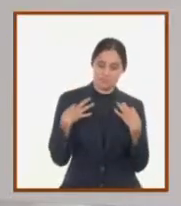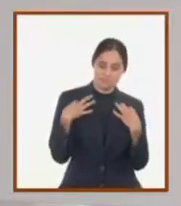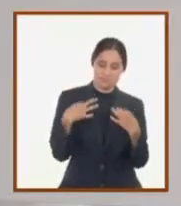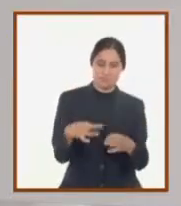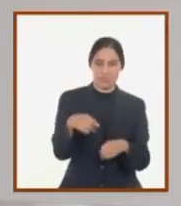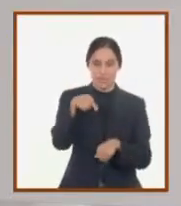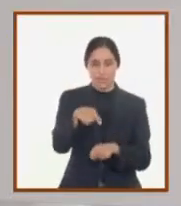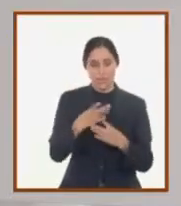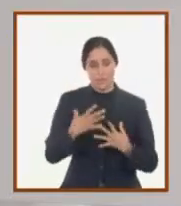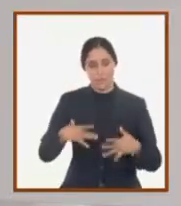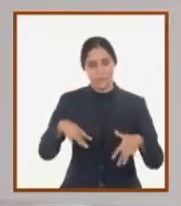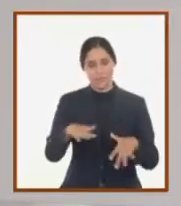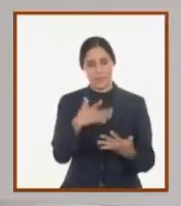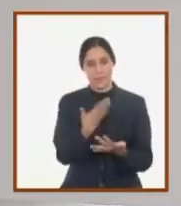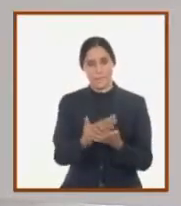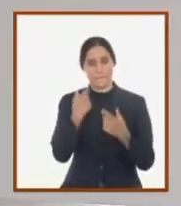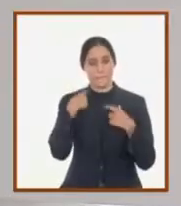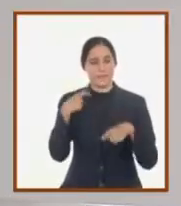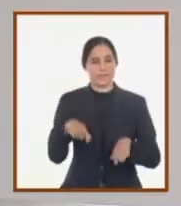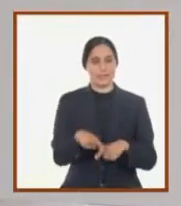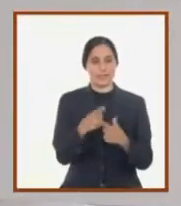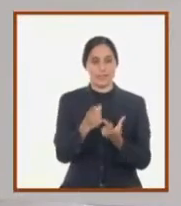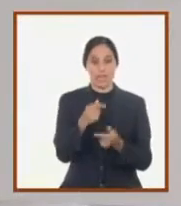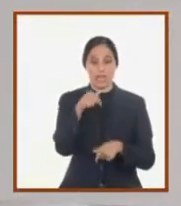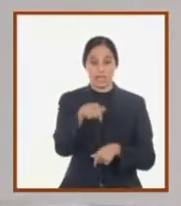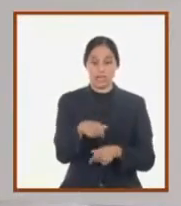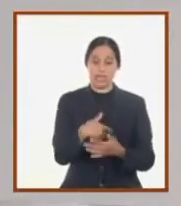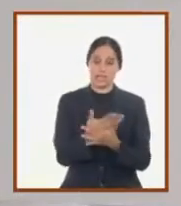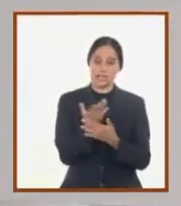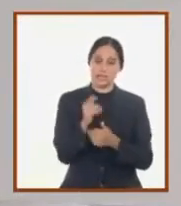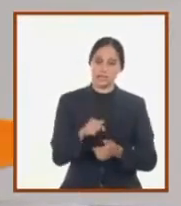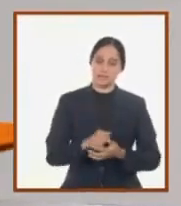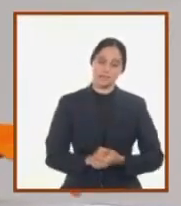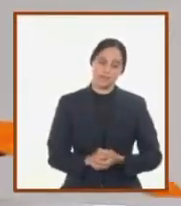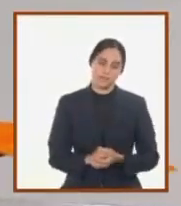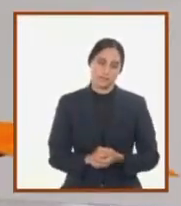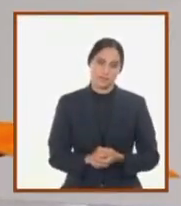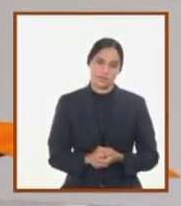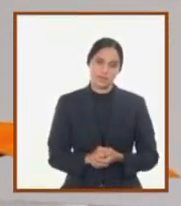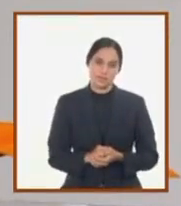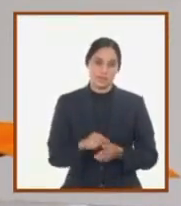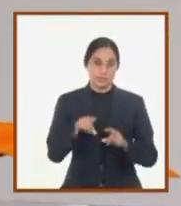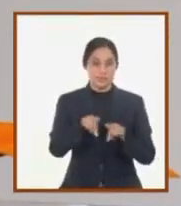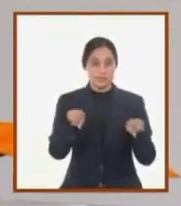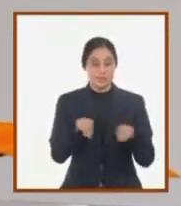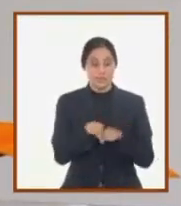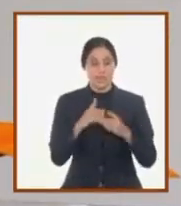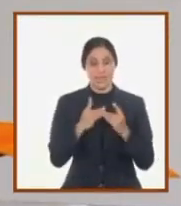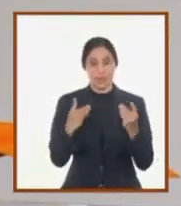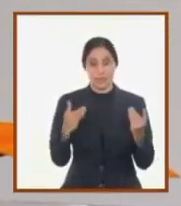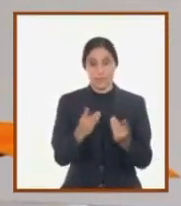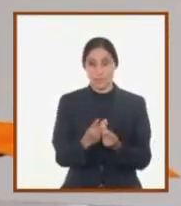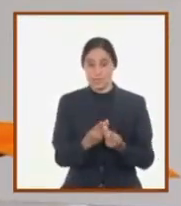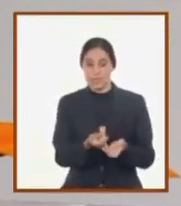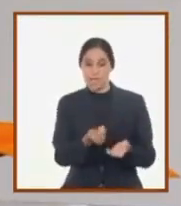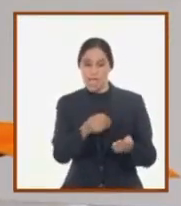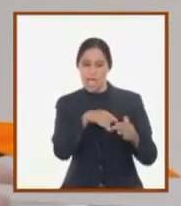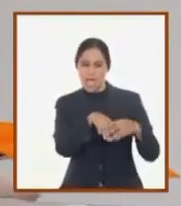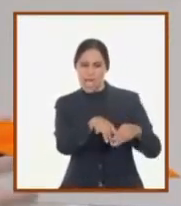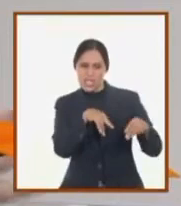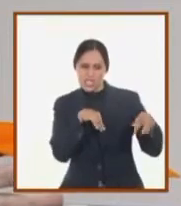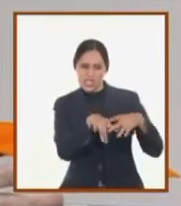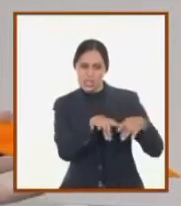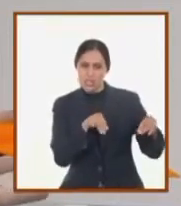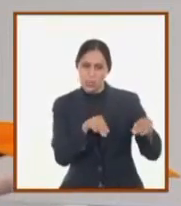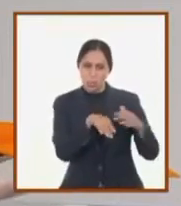oficina en esta en esta jornada a ver la oficina realmente la par lo que es la parte del archivo de todos los fondos es